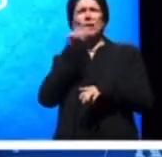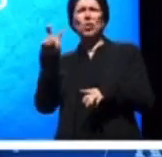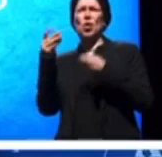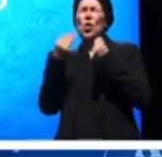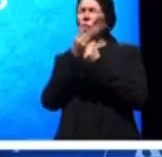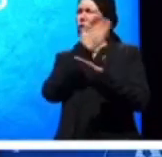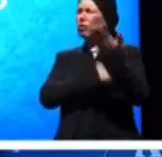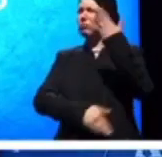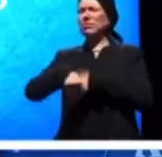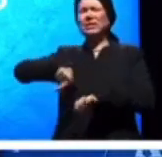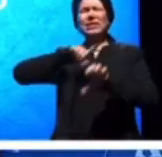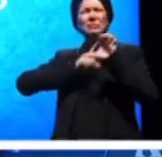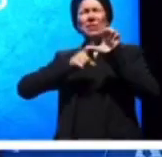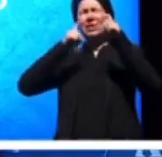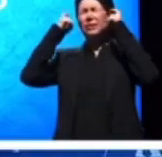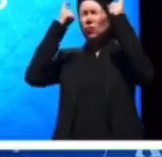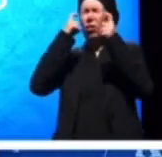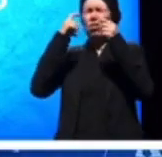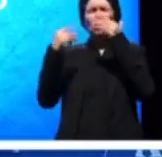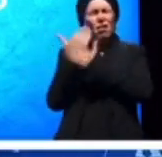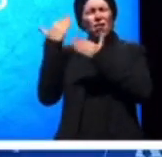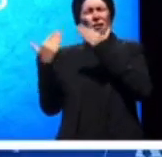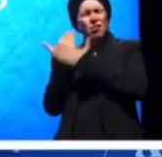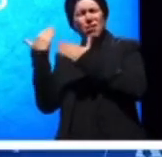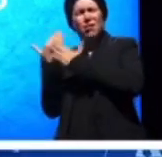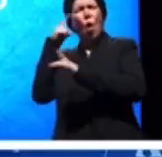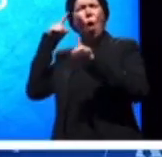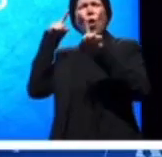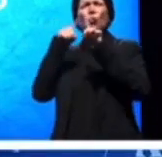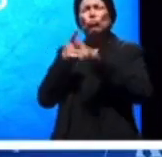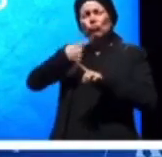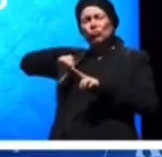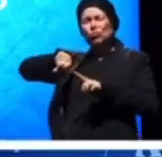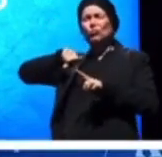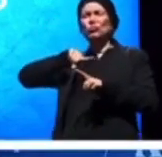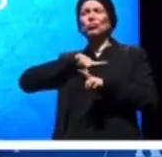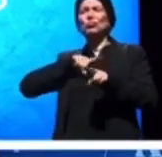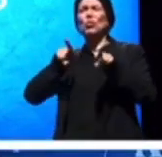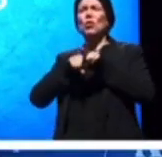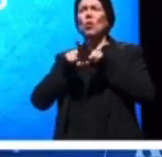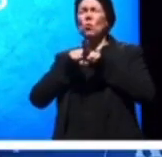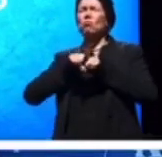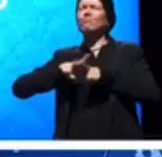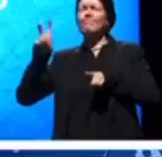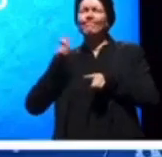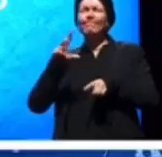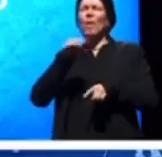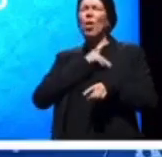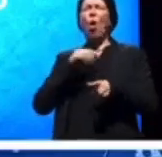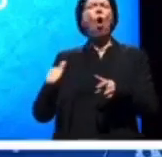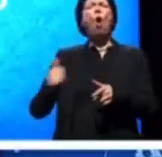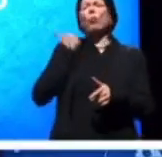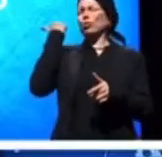discapacidad de Extremadura que se esfuerzan cada día para que nosotros tengamos lo que nos merecemos,